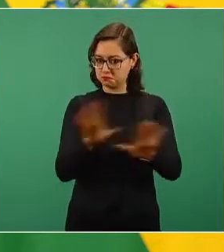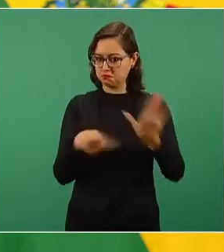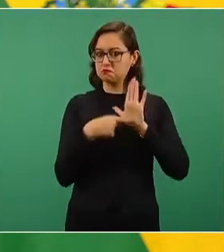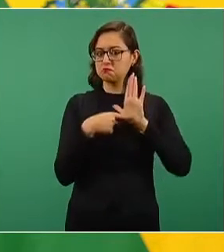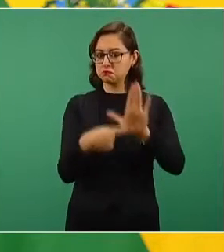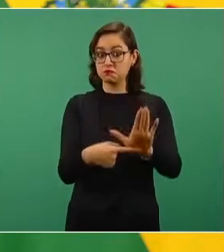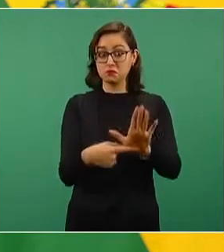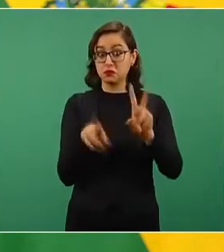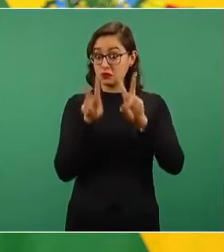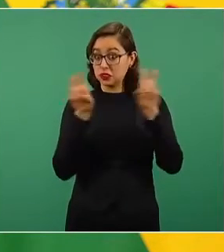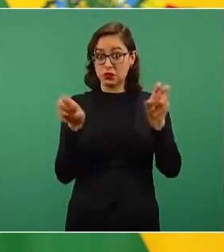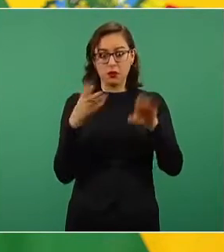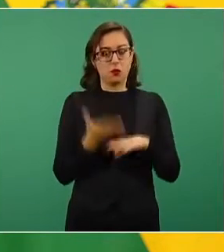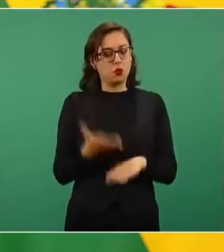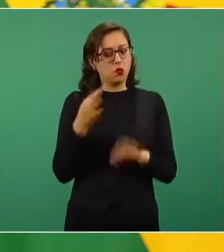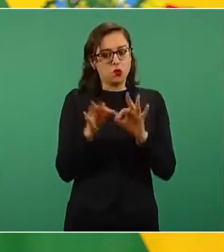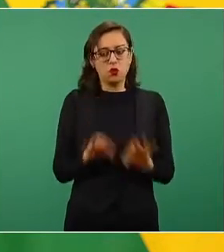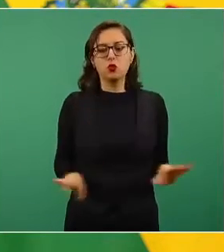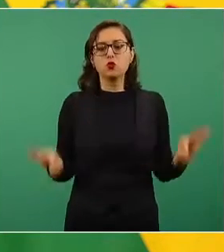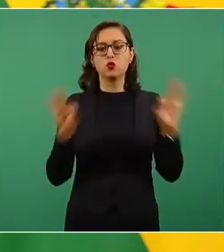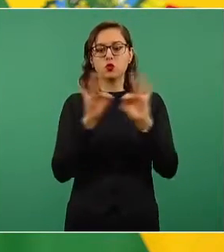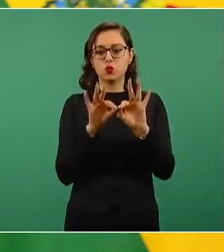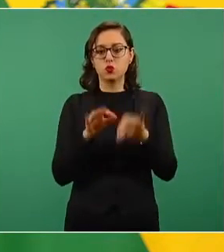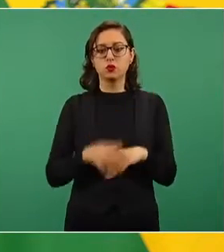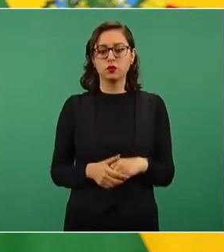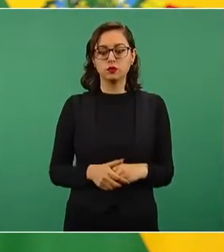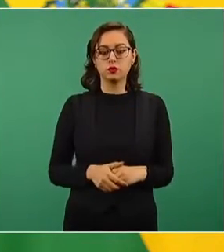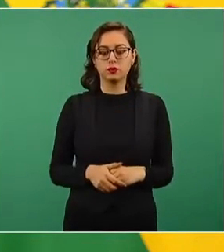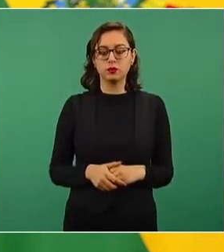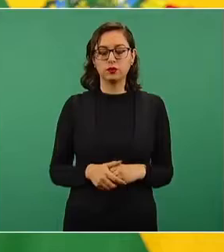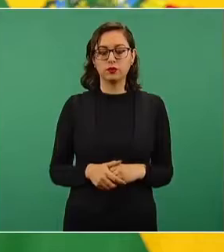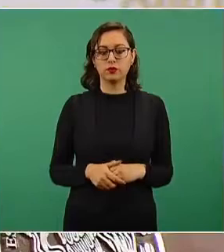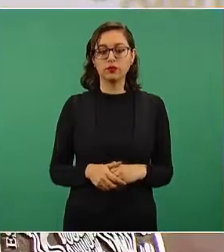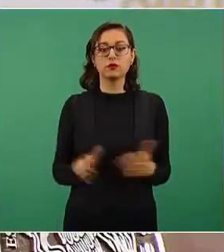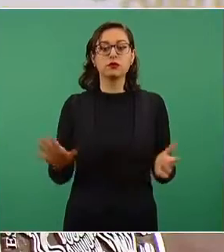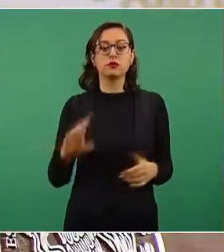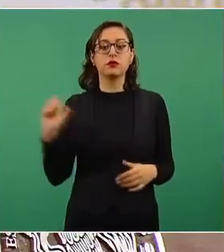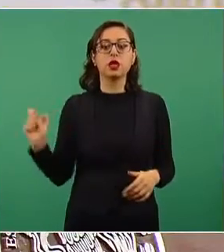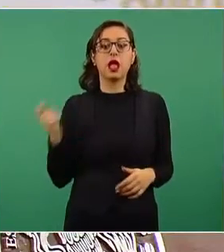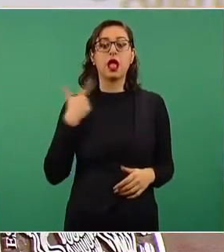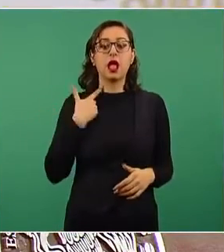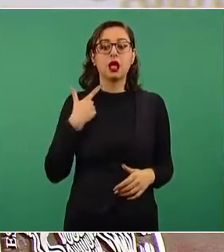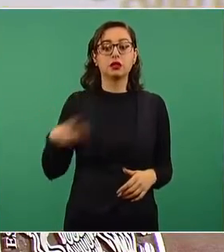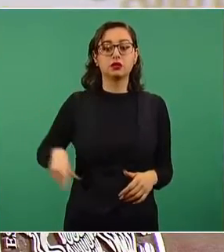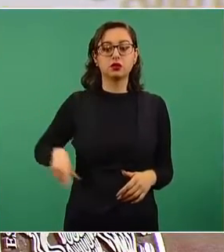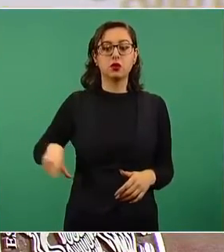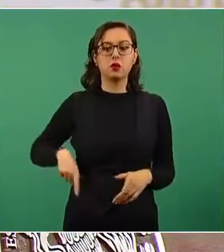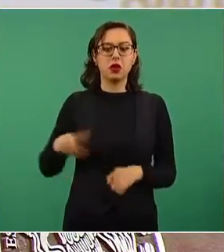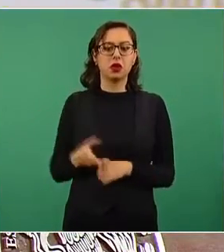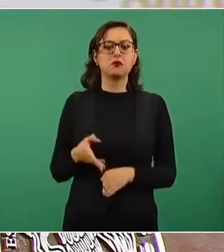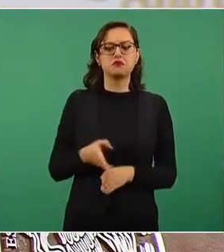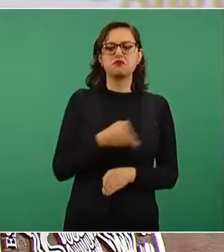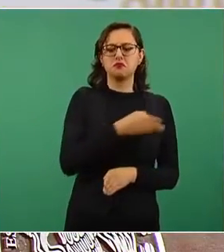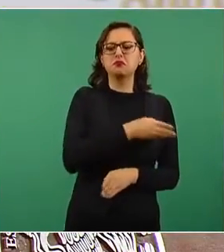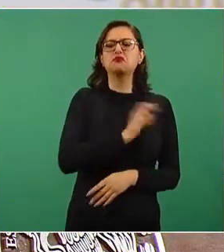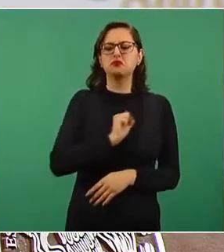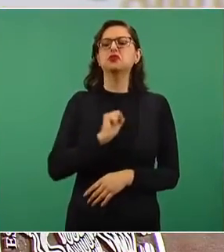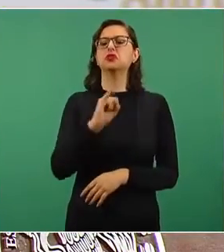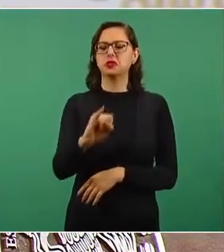sea, en el gobierno, en los gobiernos anteriores, se permitieron las